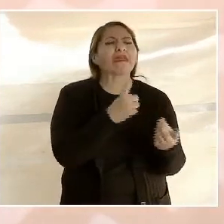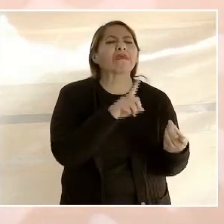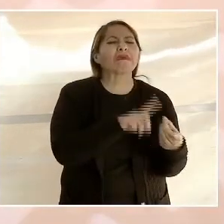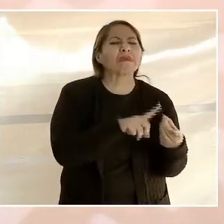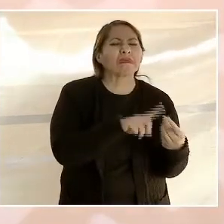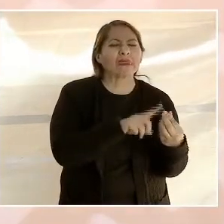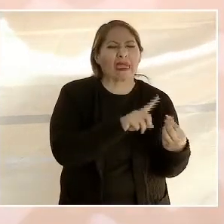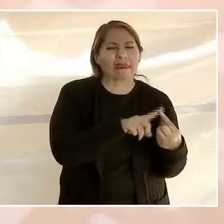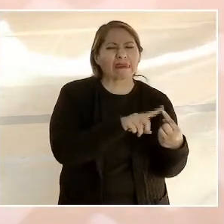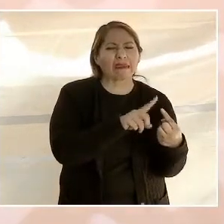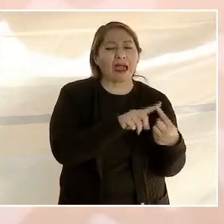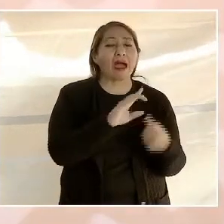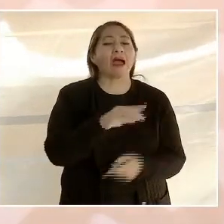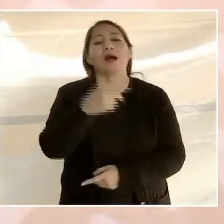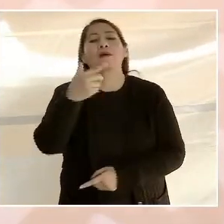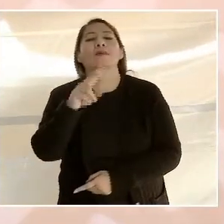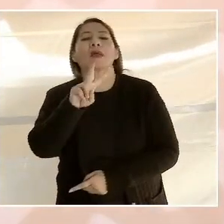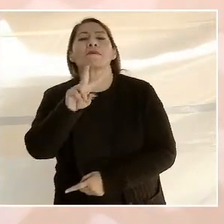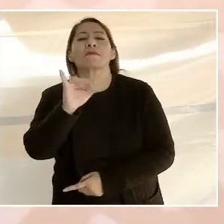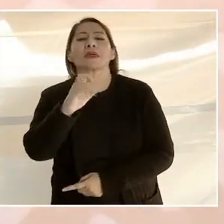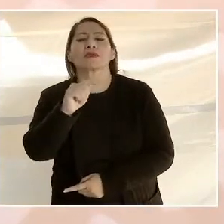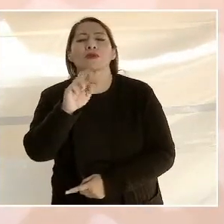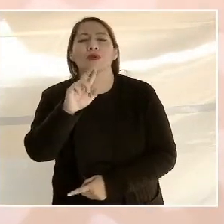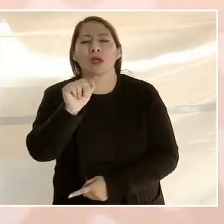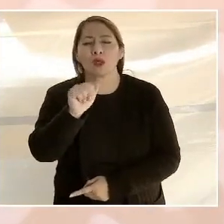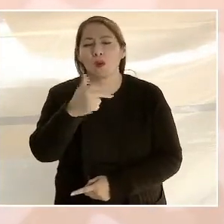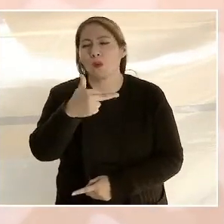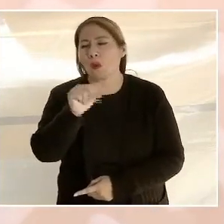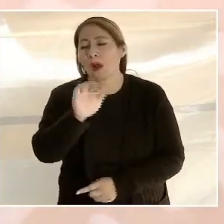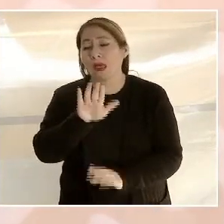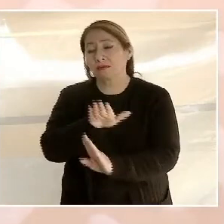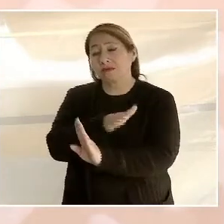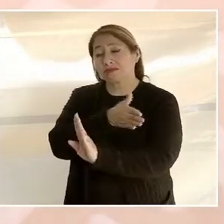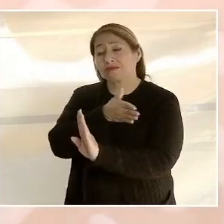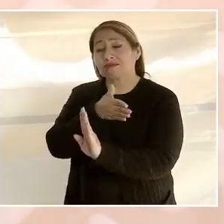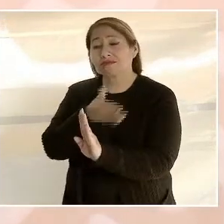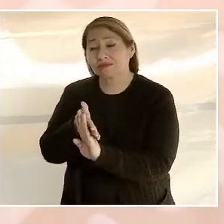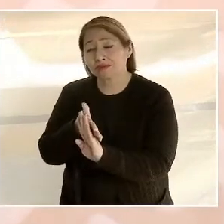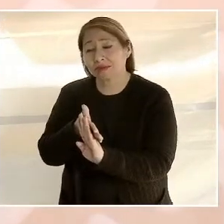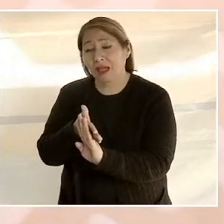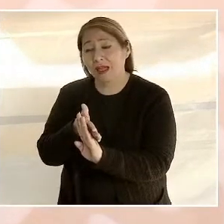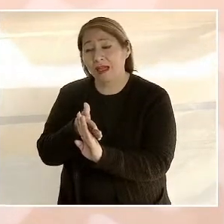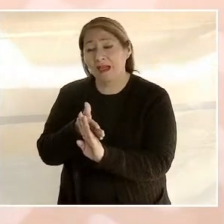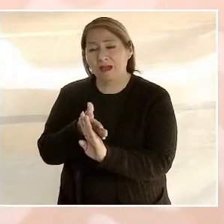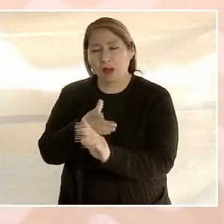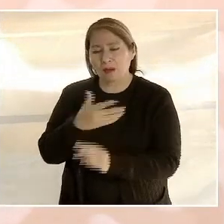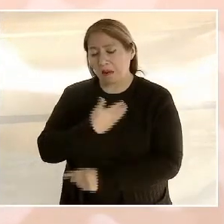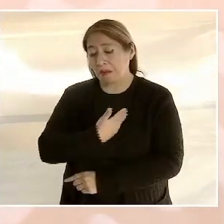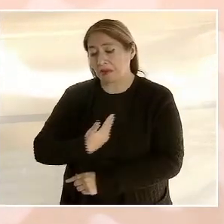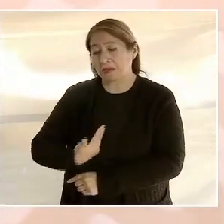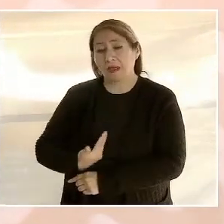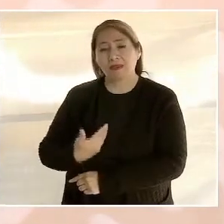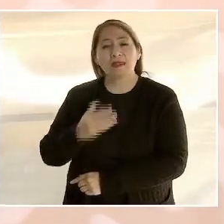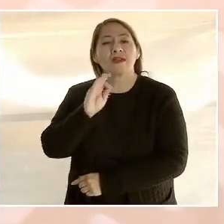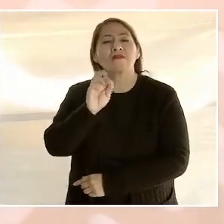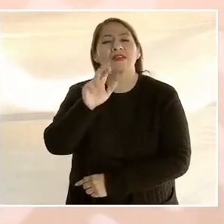encabezado por Victoriano Huerta contra el presidente Francisco I. Madero,